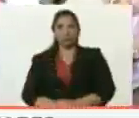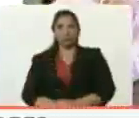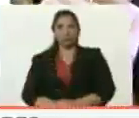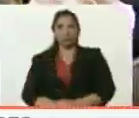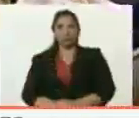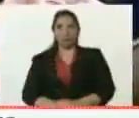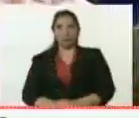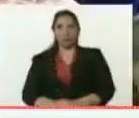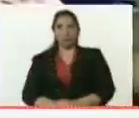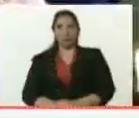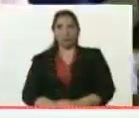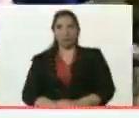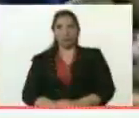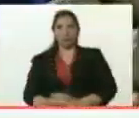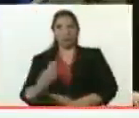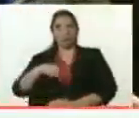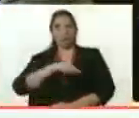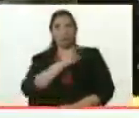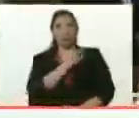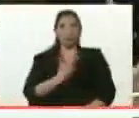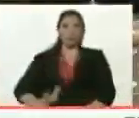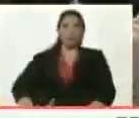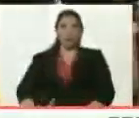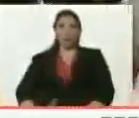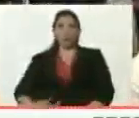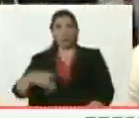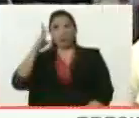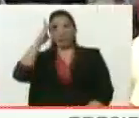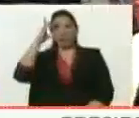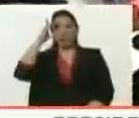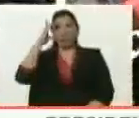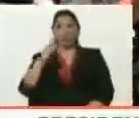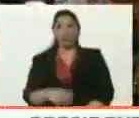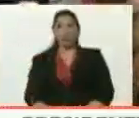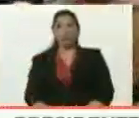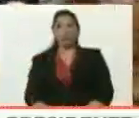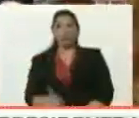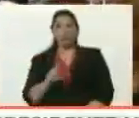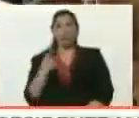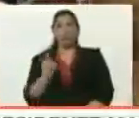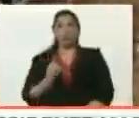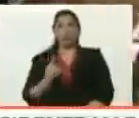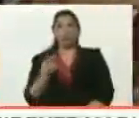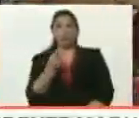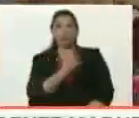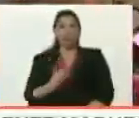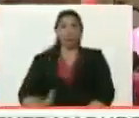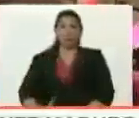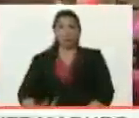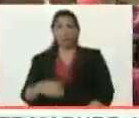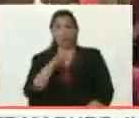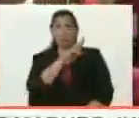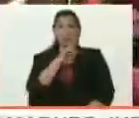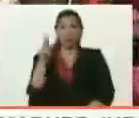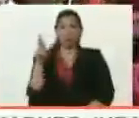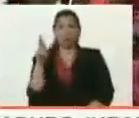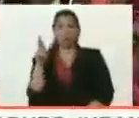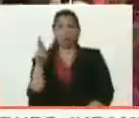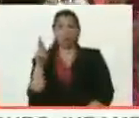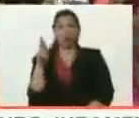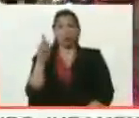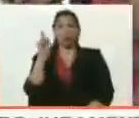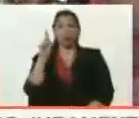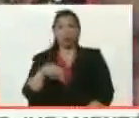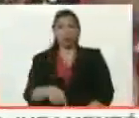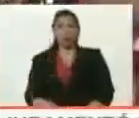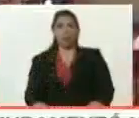vicepresidenta, Delcy Rodríguez, que no es solamente la vicepresidenta de la República, sino